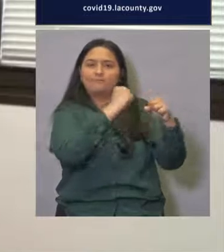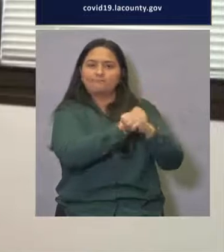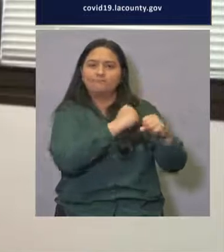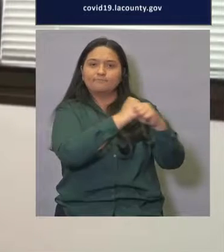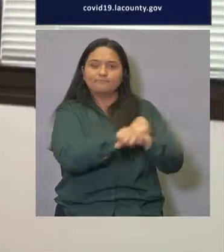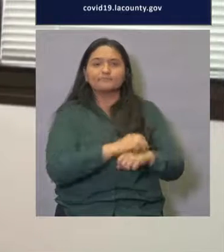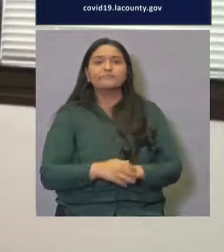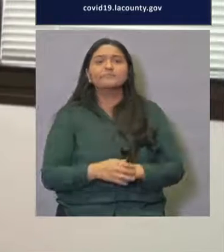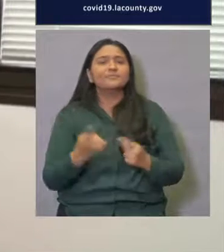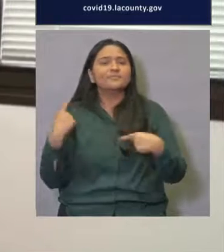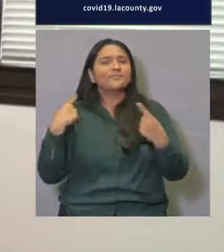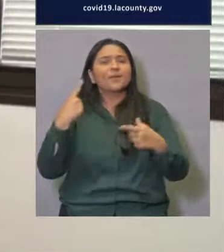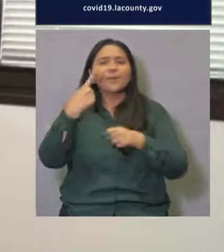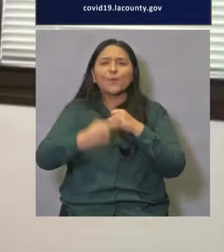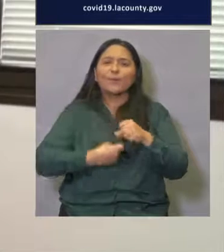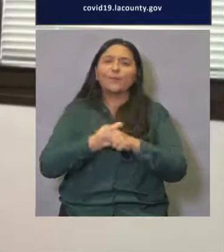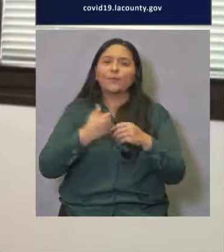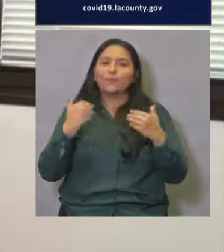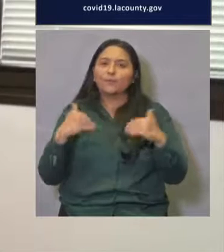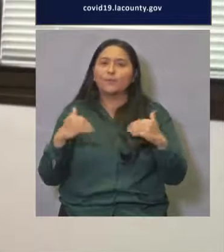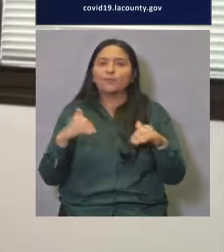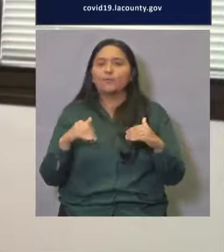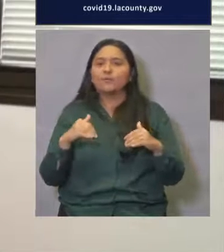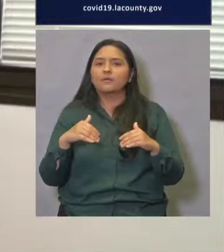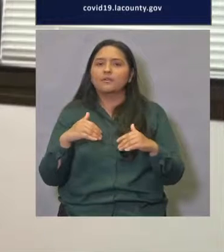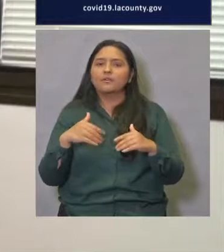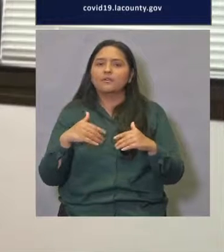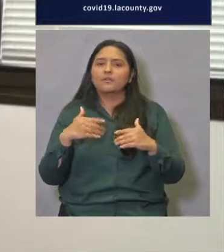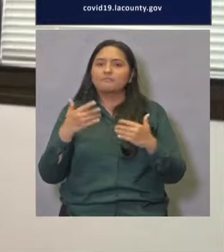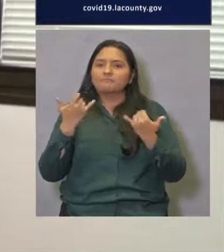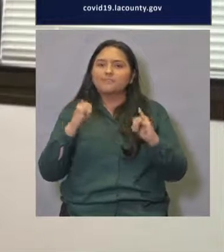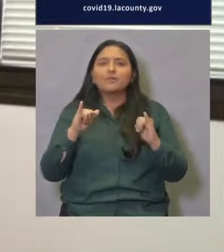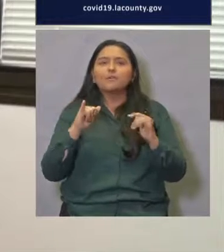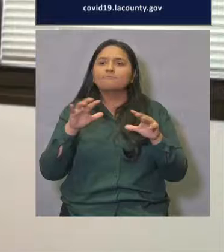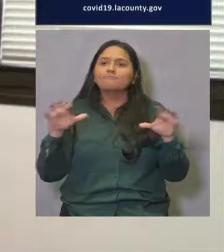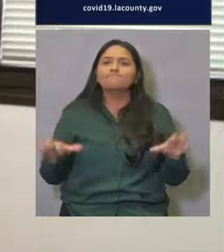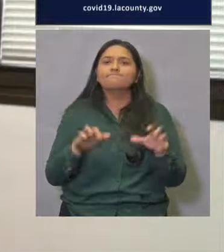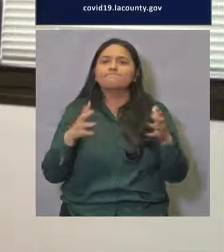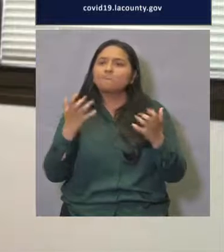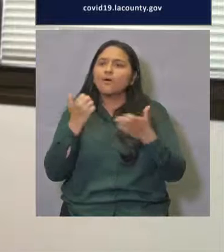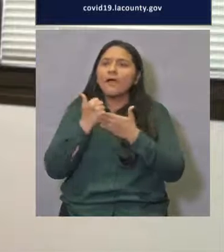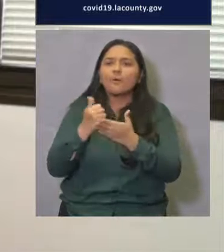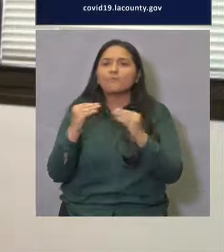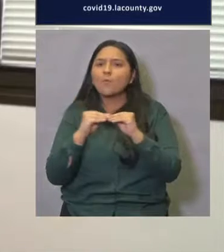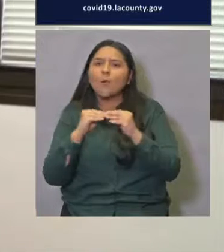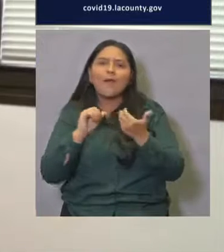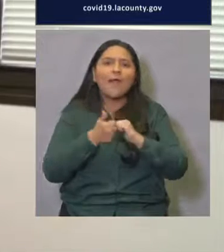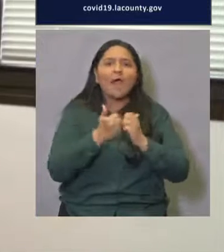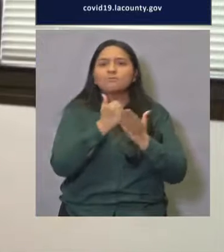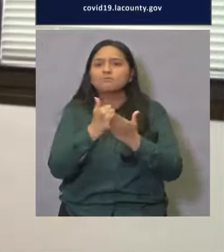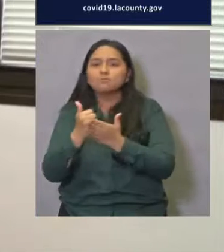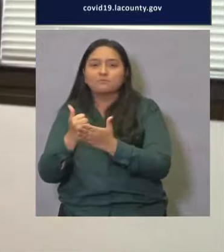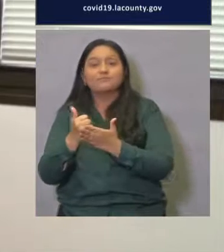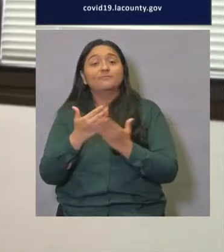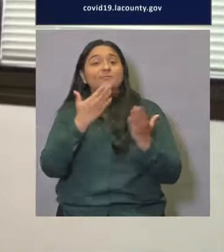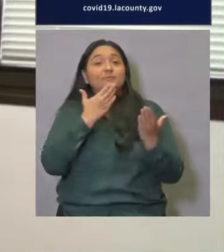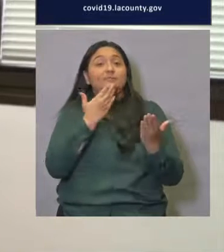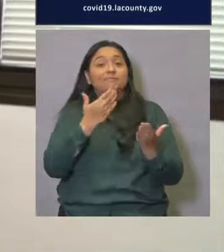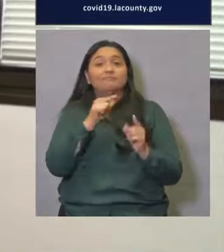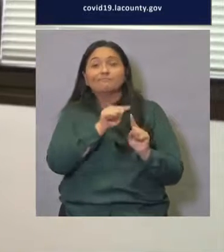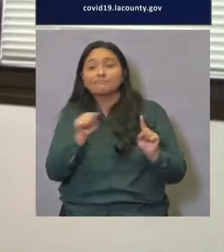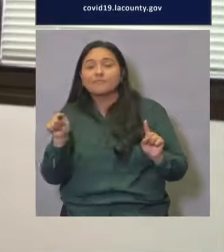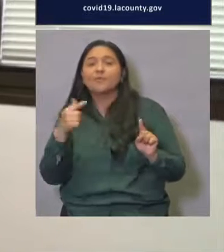año tan arduo, preguntaron, ¿qué más podemos hacer para ayudar? Gracias a sus esfuerzos, hemos lanzado sitios de